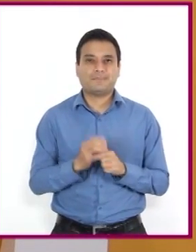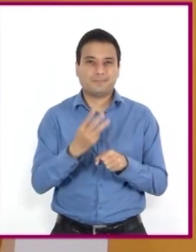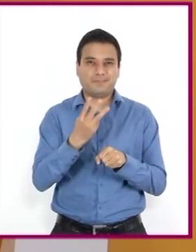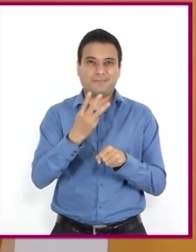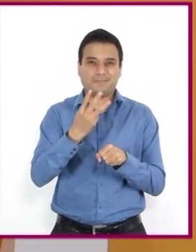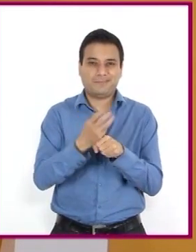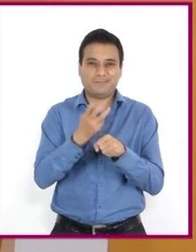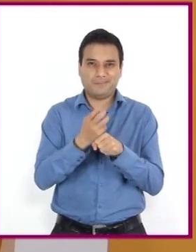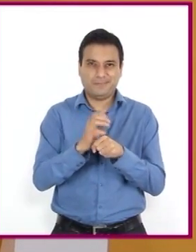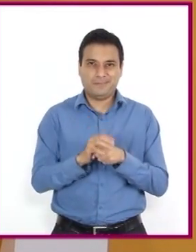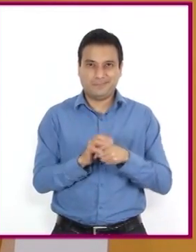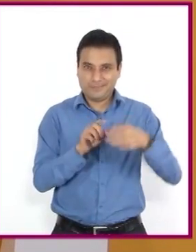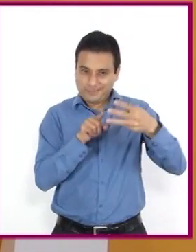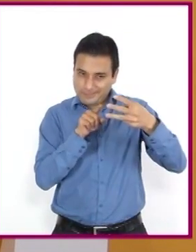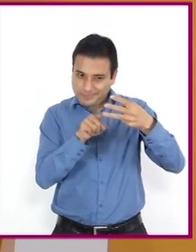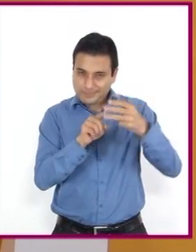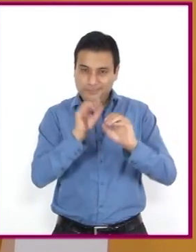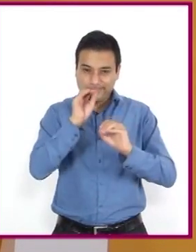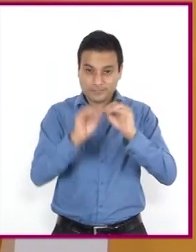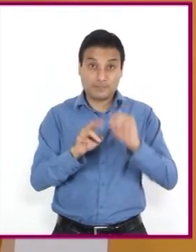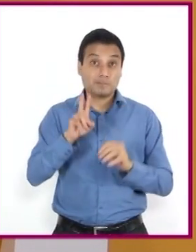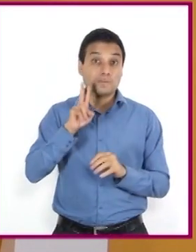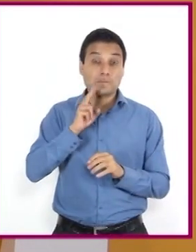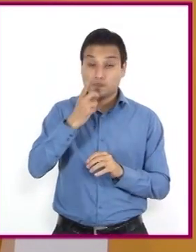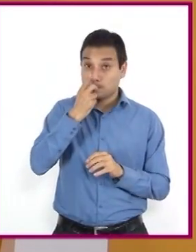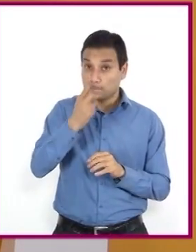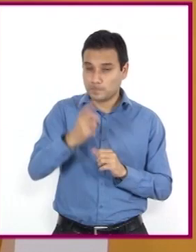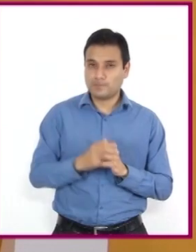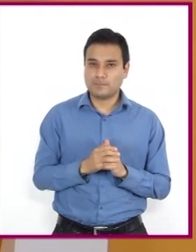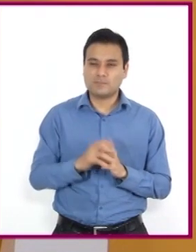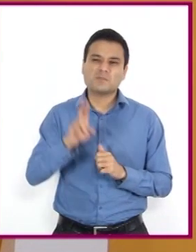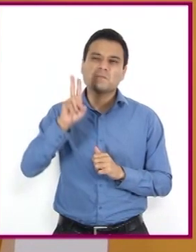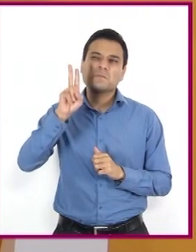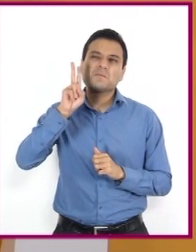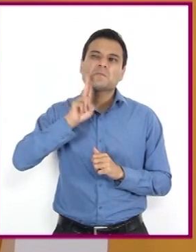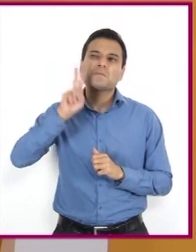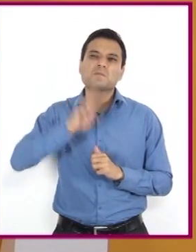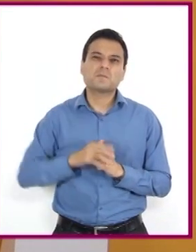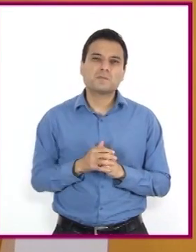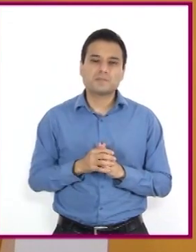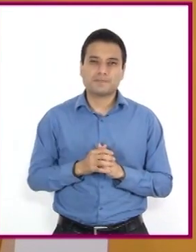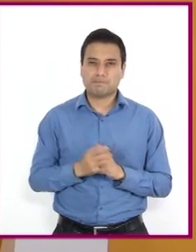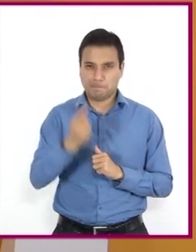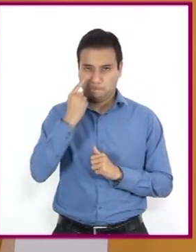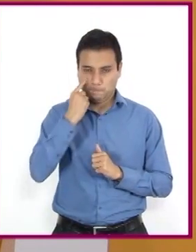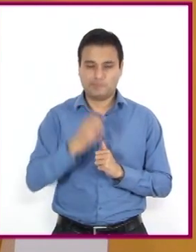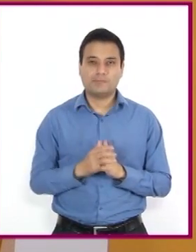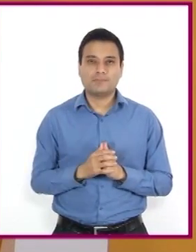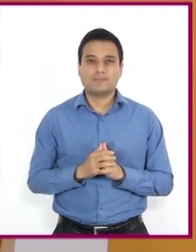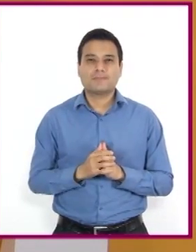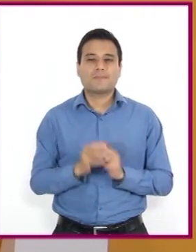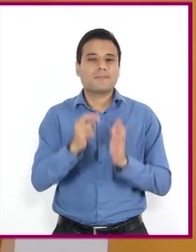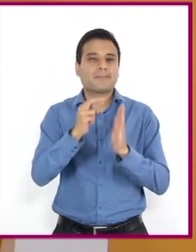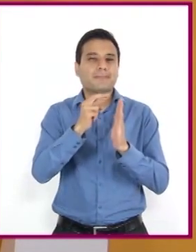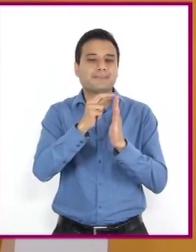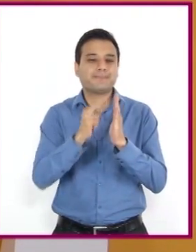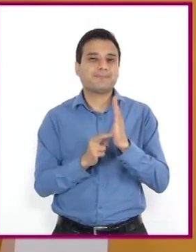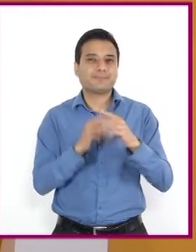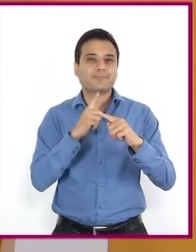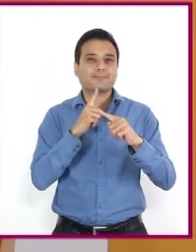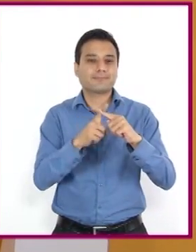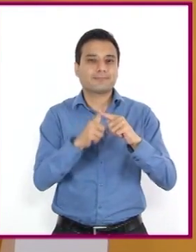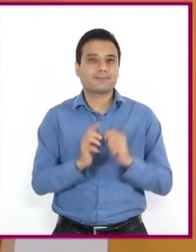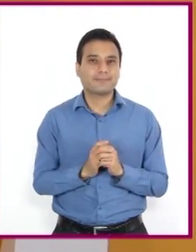cuando su hermana Valeria le propuso. Ahora te reto a que utilices el argumento multiplicativo para resolver